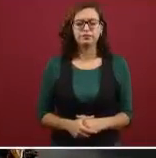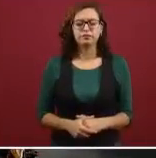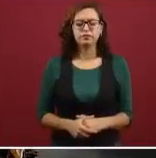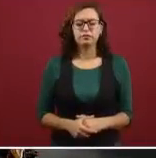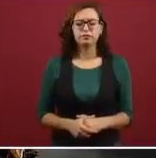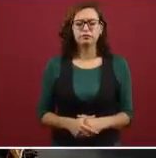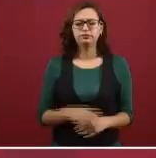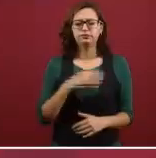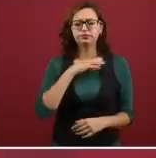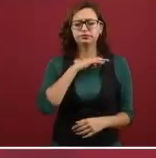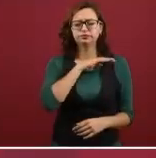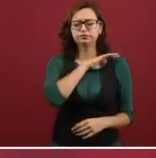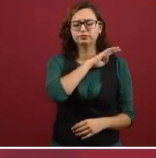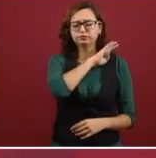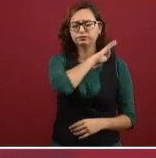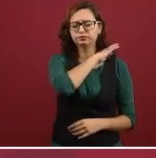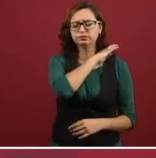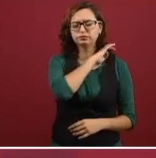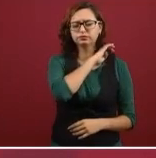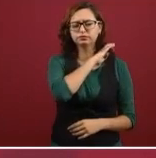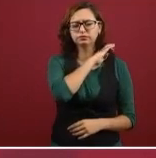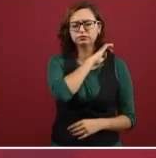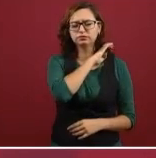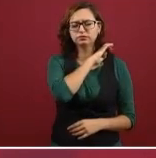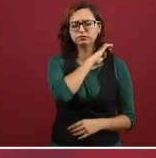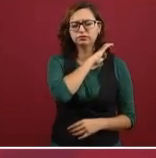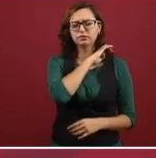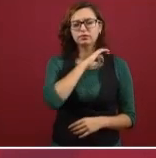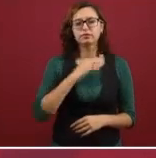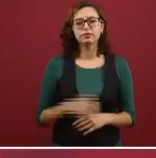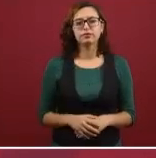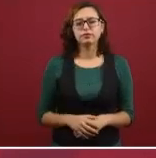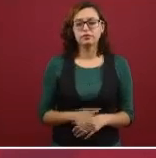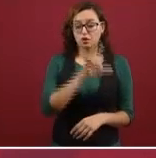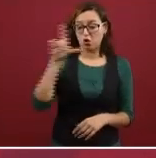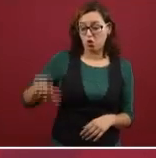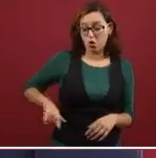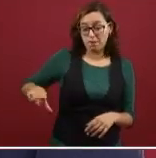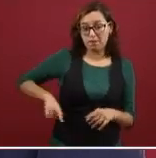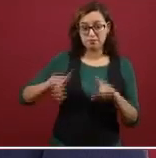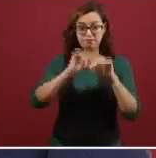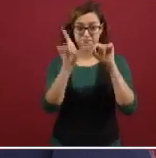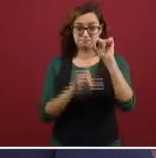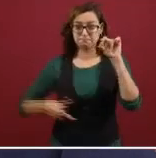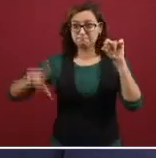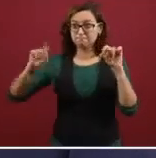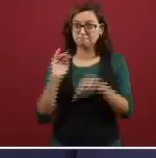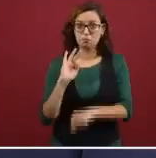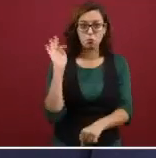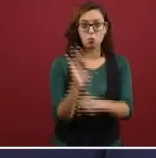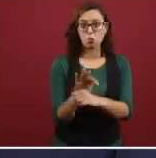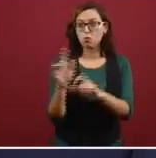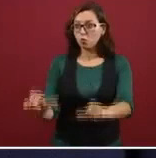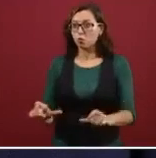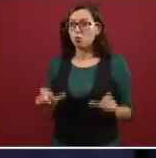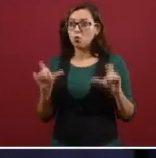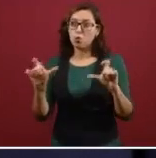Nosotros somos responsables de garantizar la seguridad pública. Nosotros no